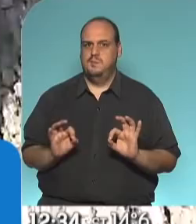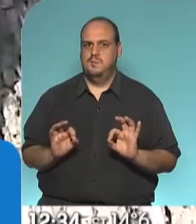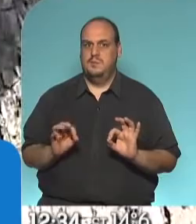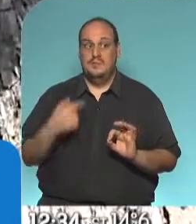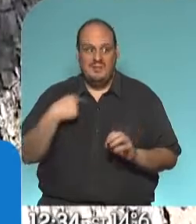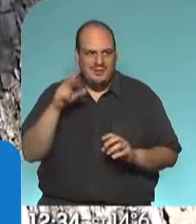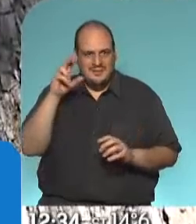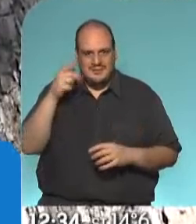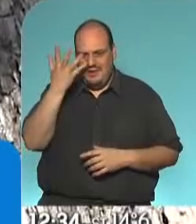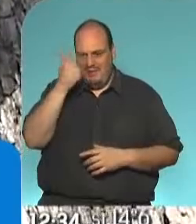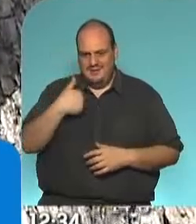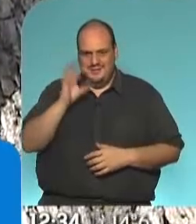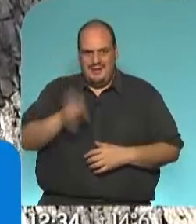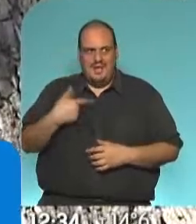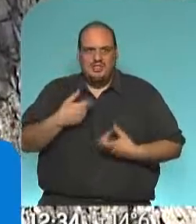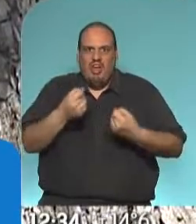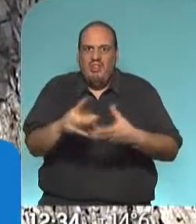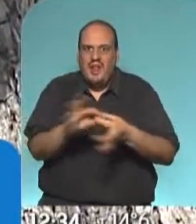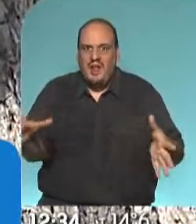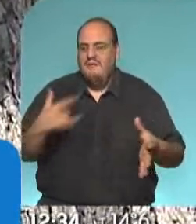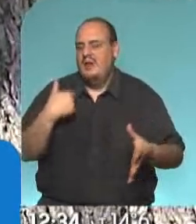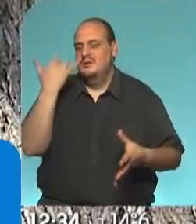eso colmaba su gloria.